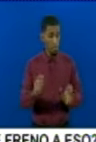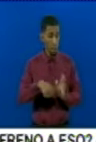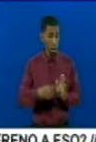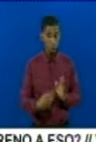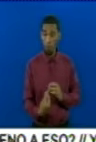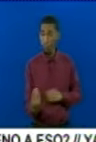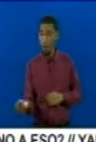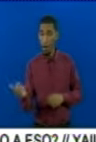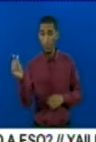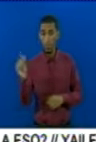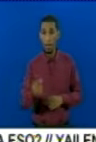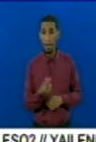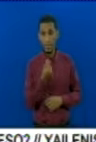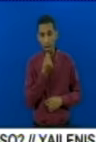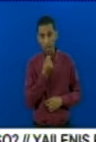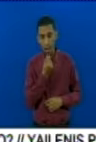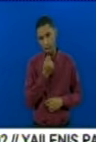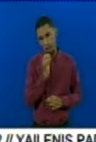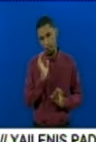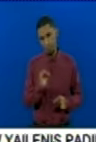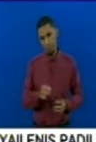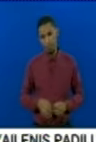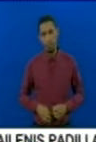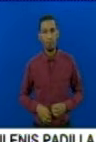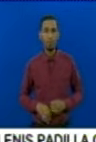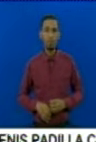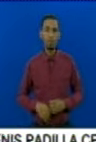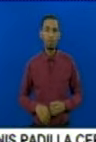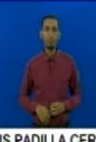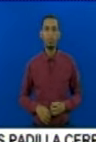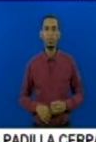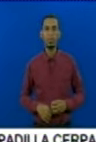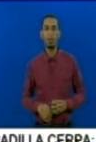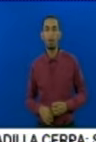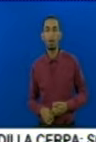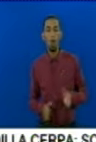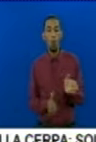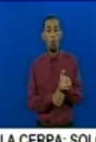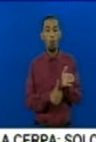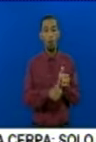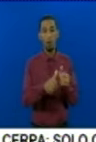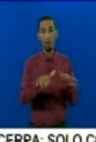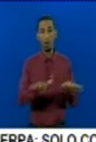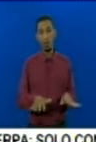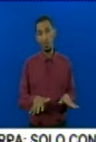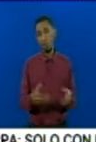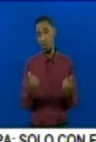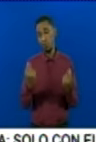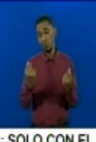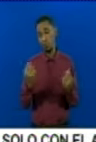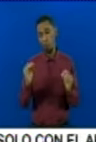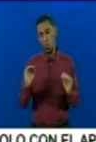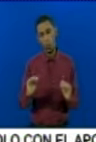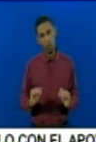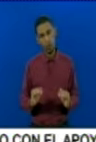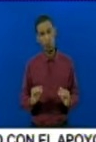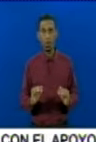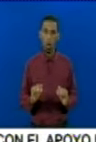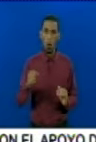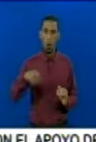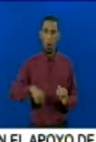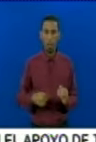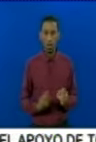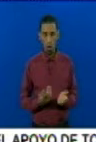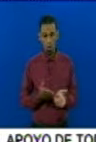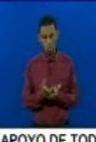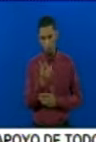a estos sectores de la población que se les tuvo jubilado con cuantía mínima. Y vuelvo y repito, hoy se siguen atendiendo